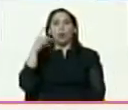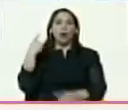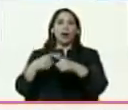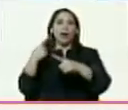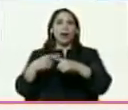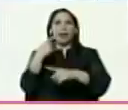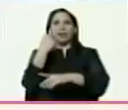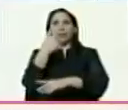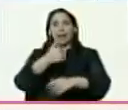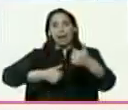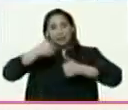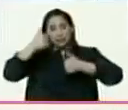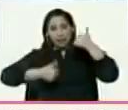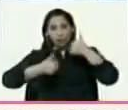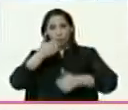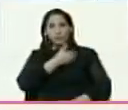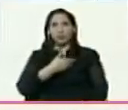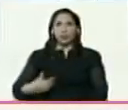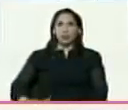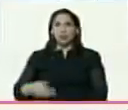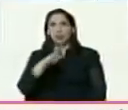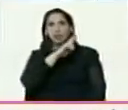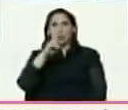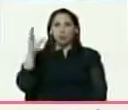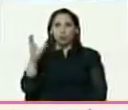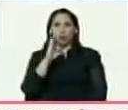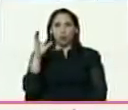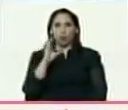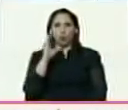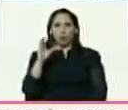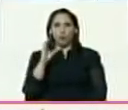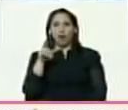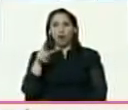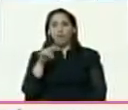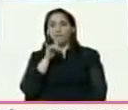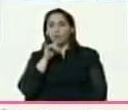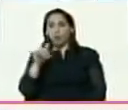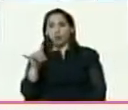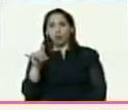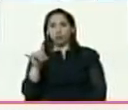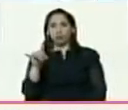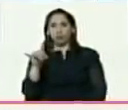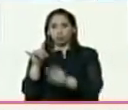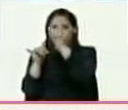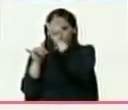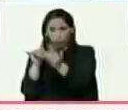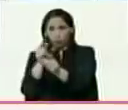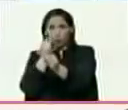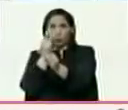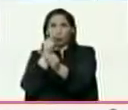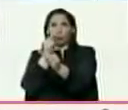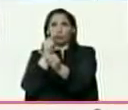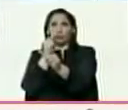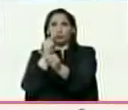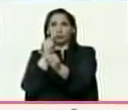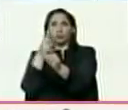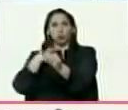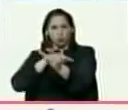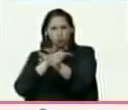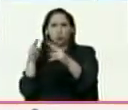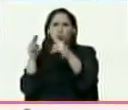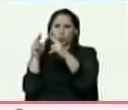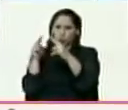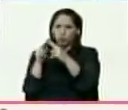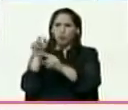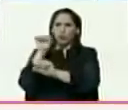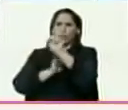a la república de colombia él ha informado una persona a quien conocemos y es un